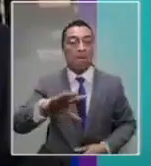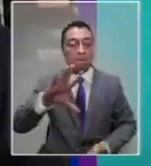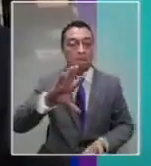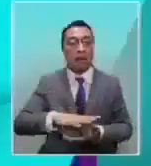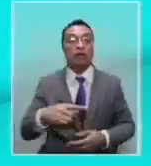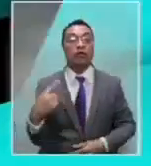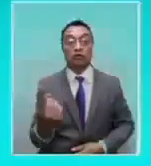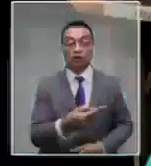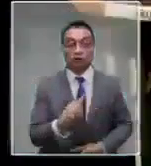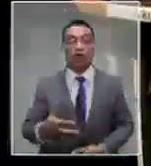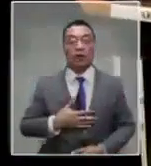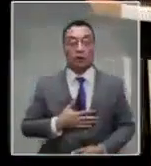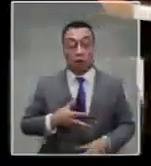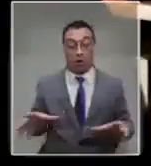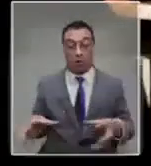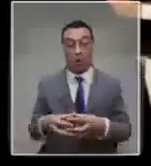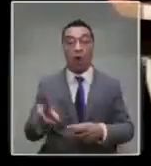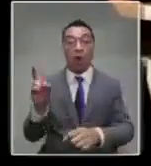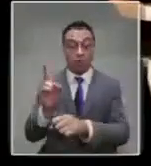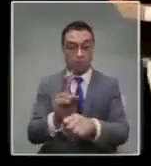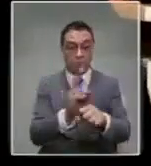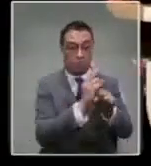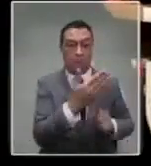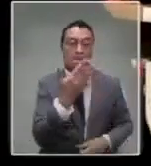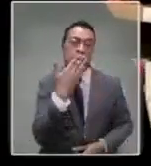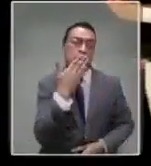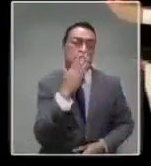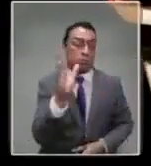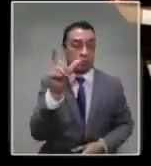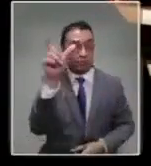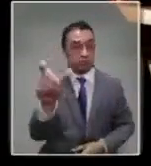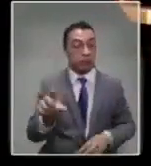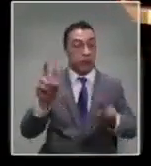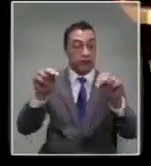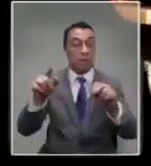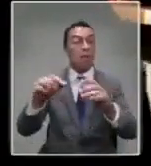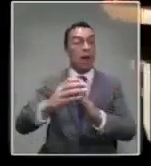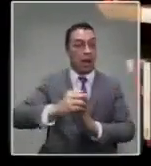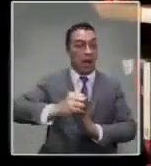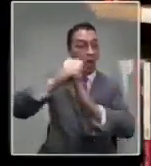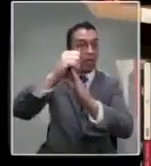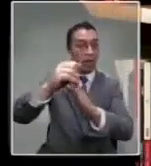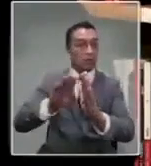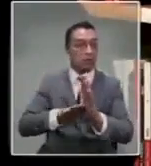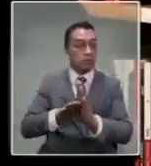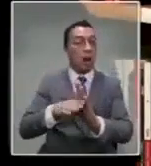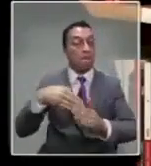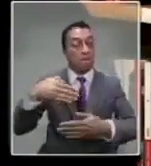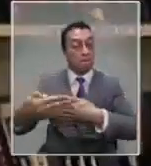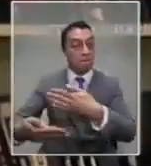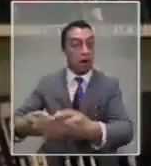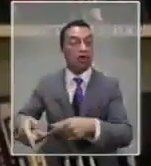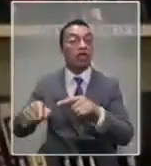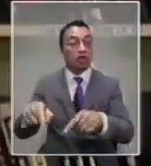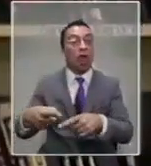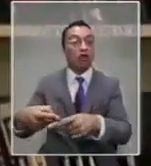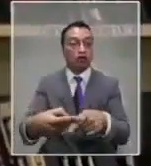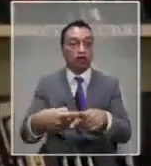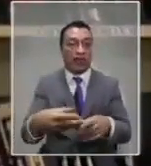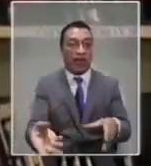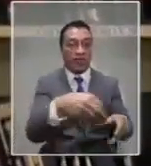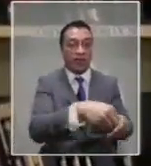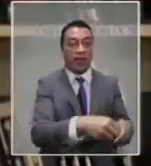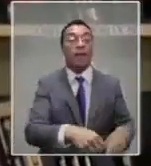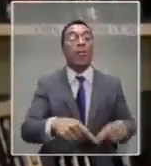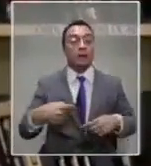país. Nosotros tenemos un grupo académico experto en esa materia que está liderando ese proceso en la